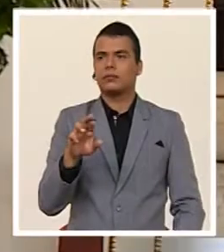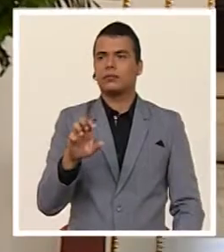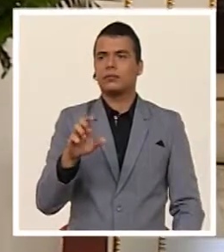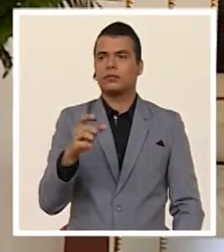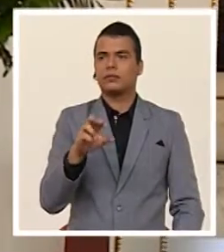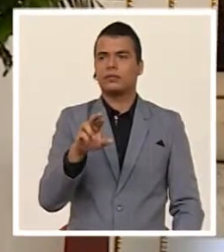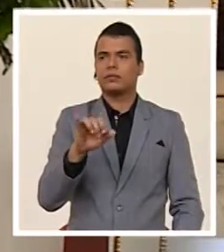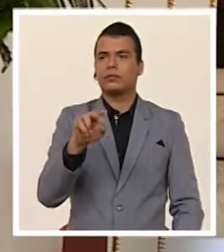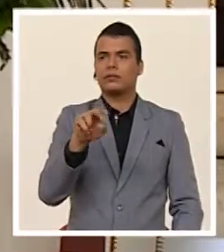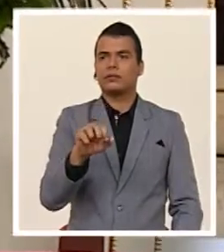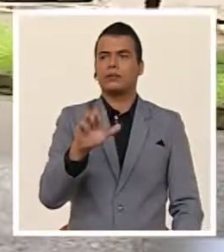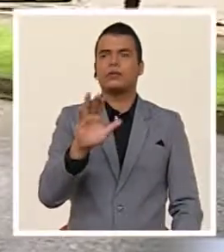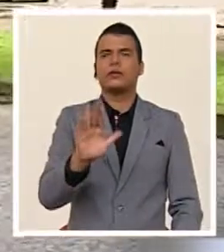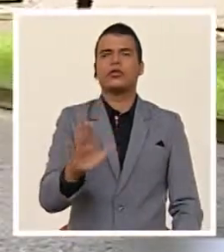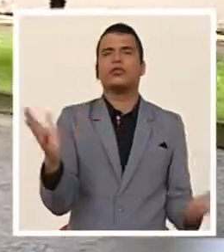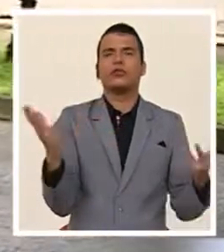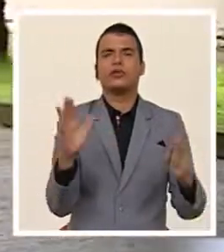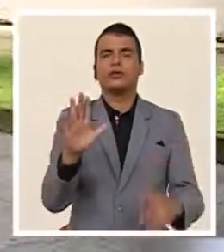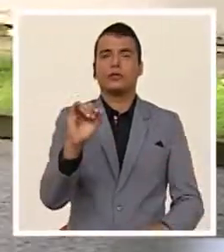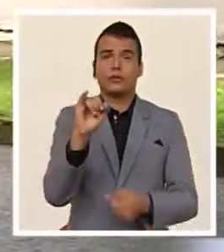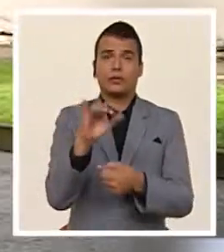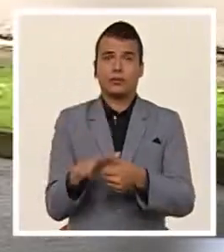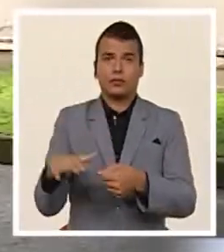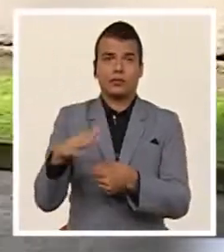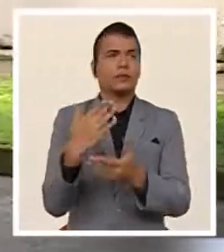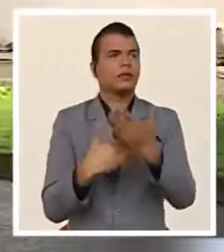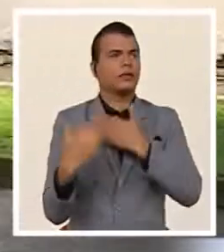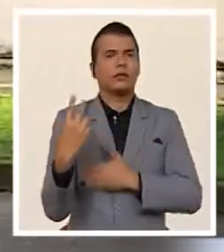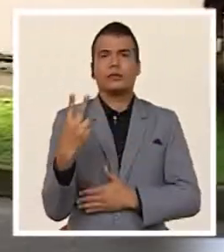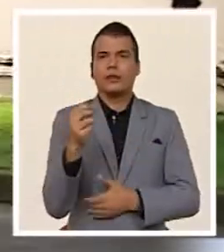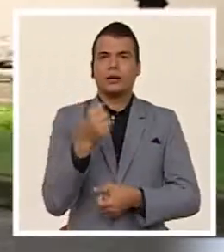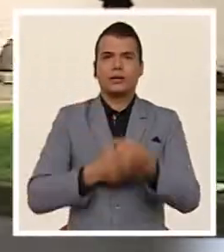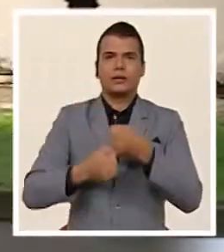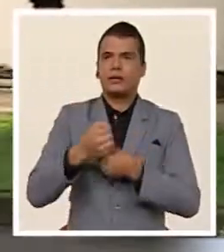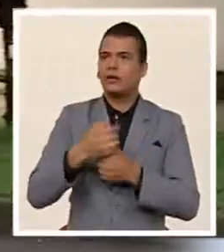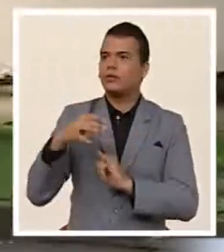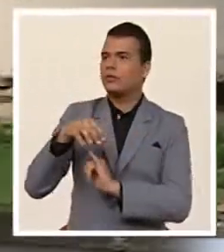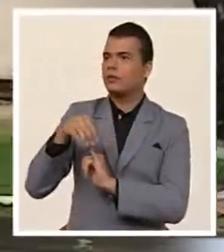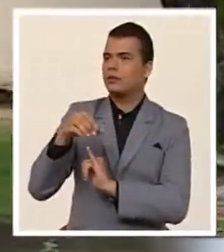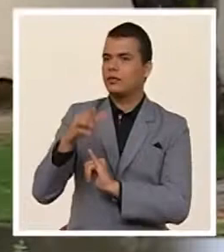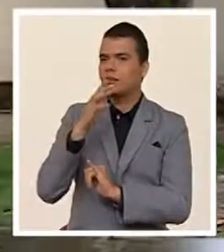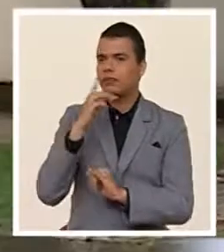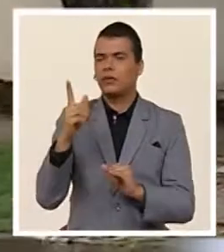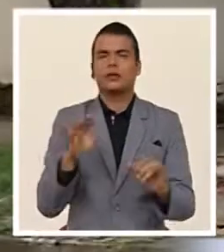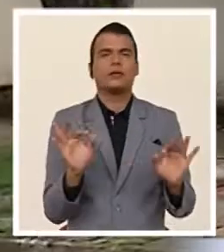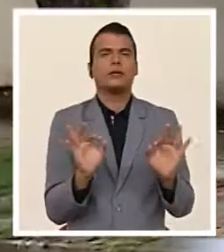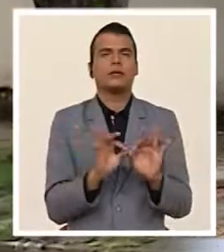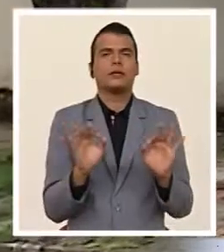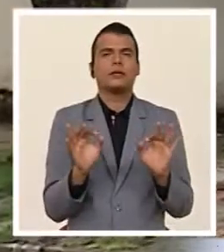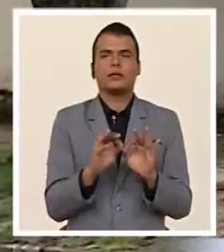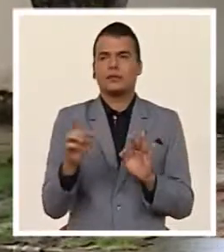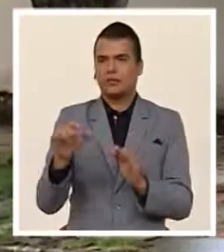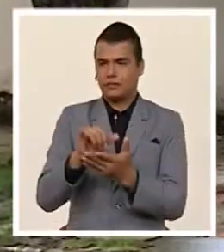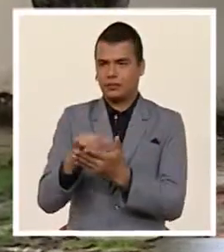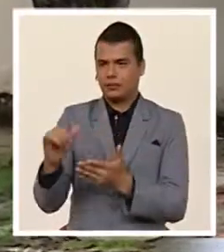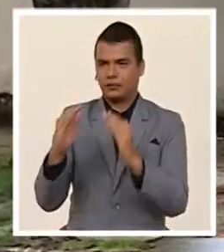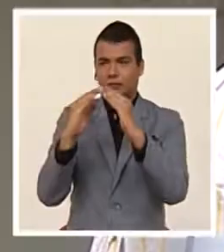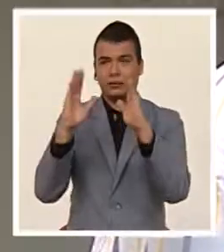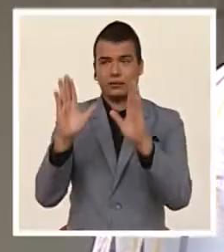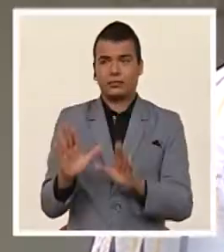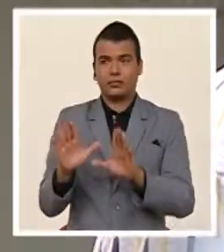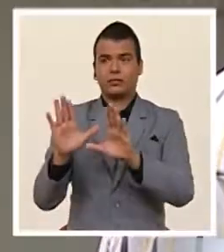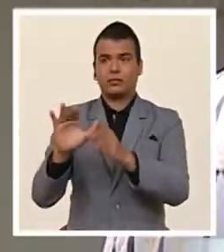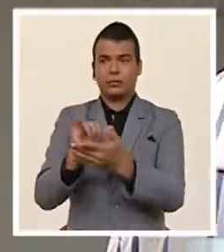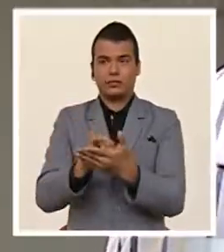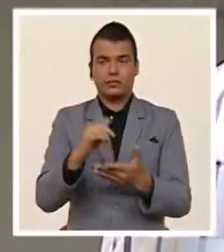en el sur de la ciudad en donde hace 20 años y ante la falta de un templo las misas se celebraban en el garaje de esta vivienda